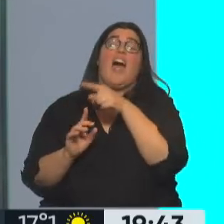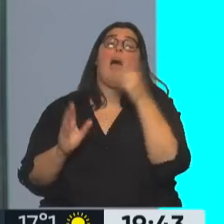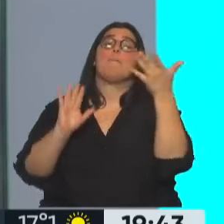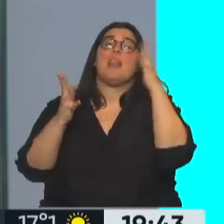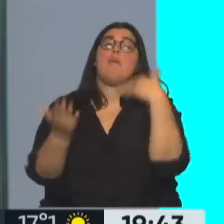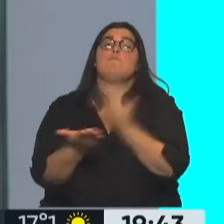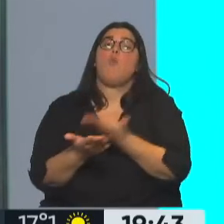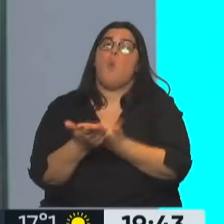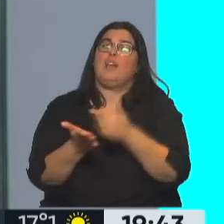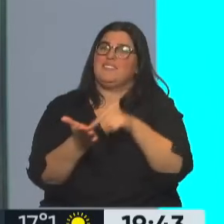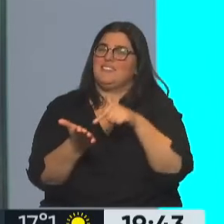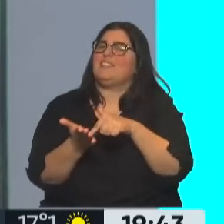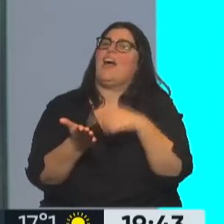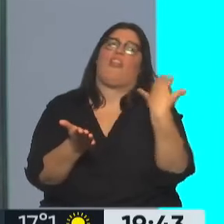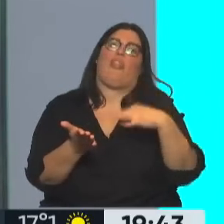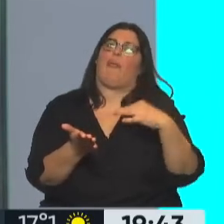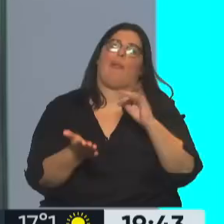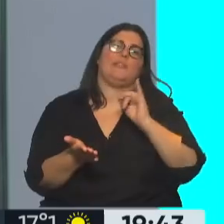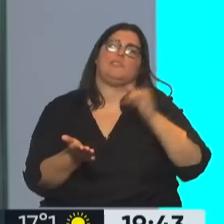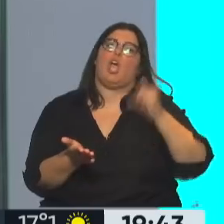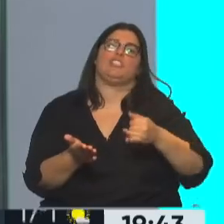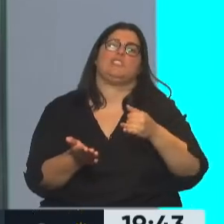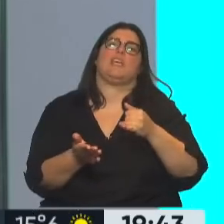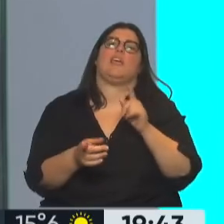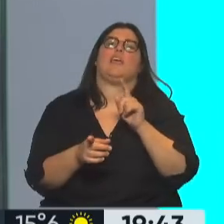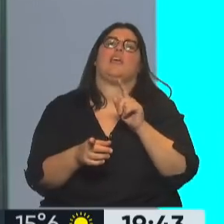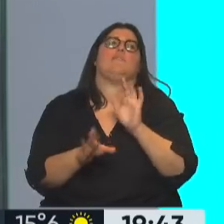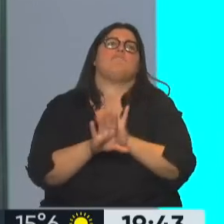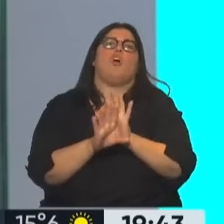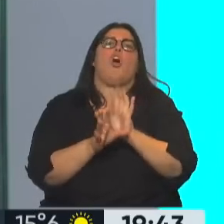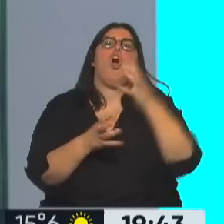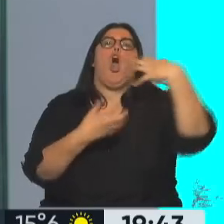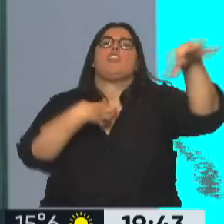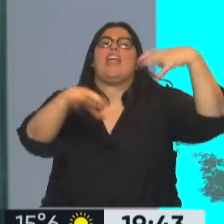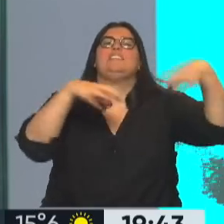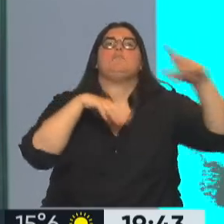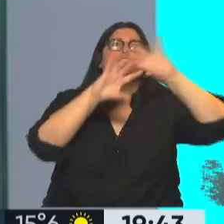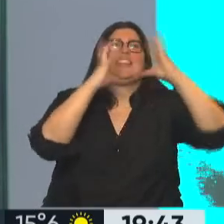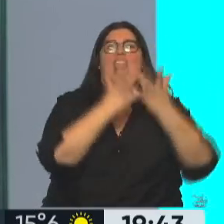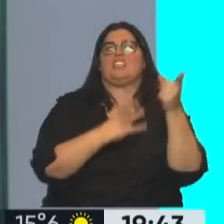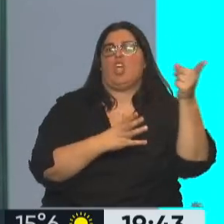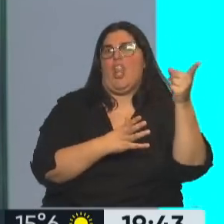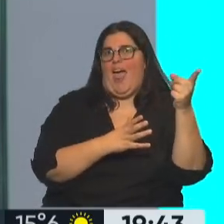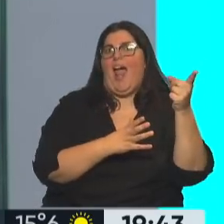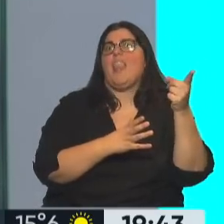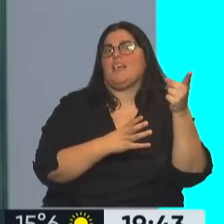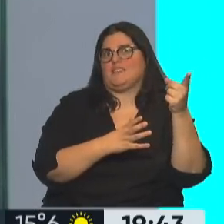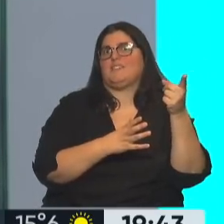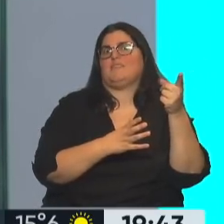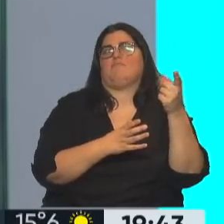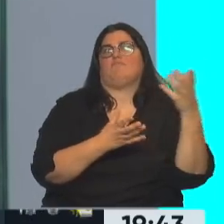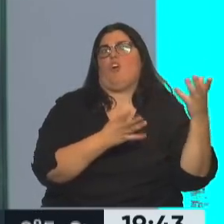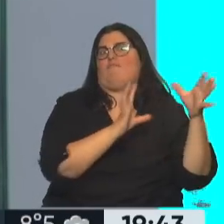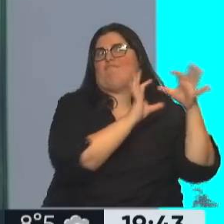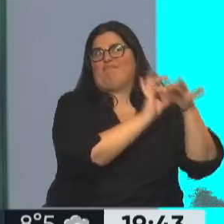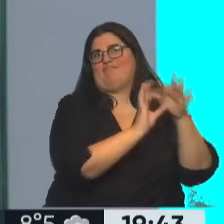Milei exige o implica el acompañamiento de organismos internacionales que están muy motorizados por Estados Unidos.